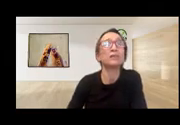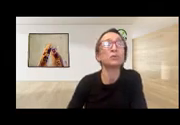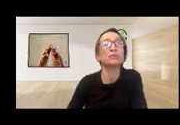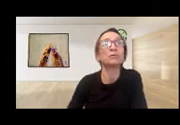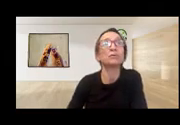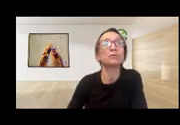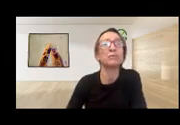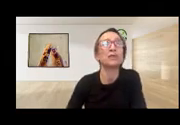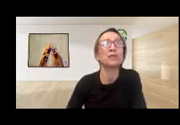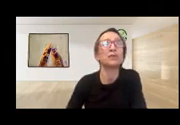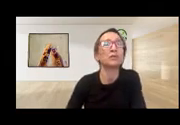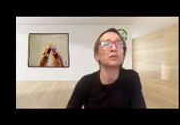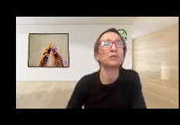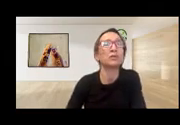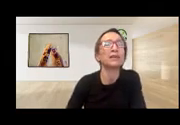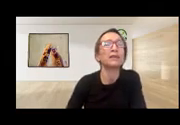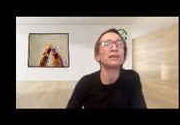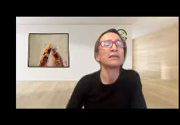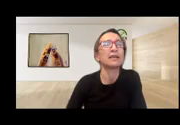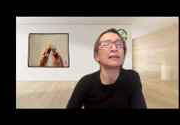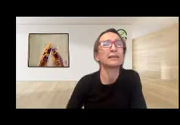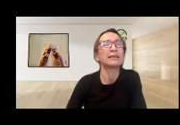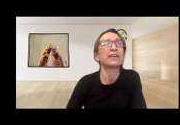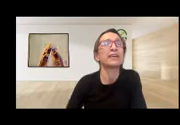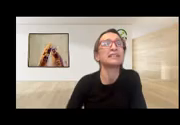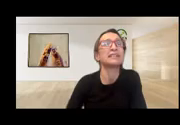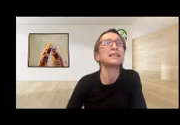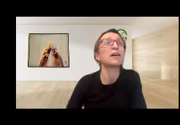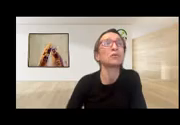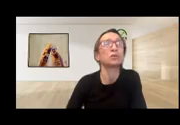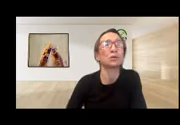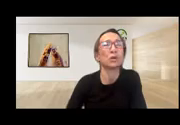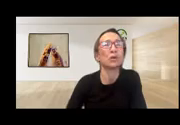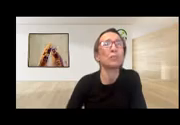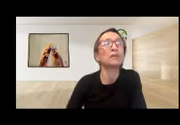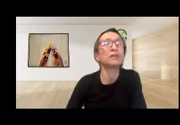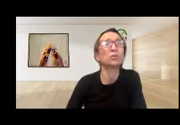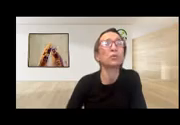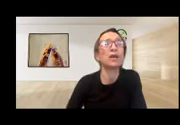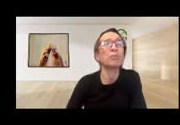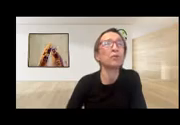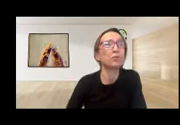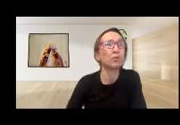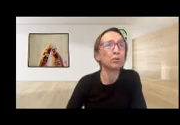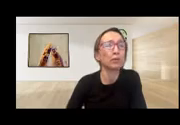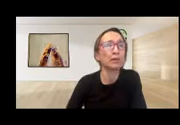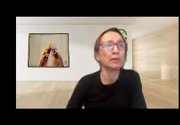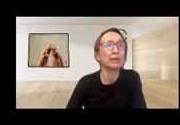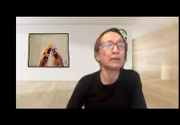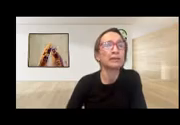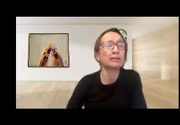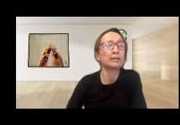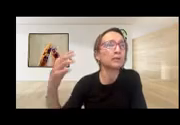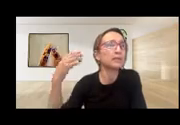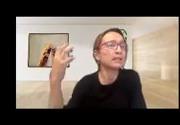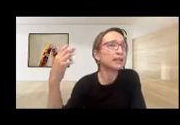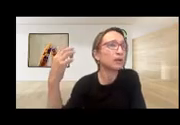montón de piedras unas encima de otras, sino que las diferenciamos por textura, por